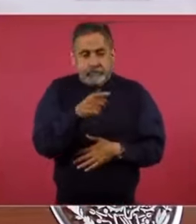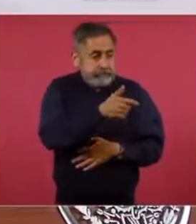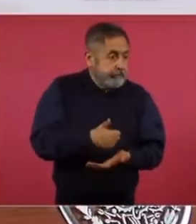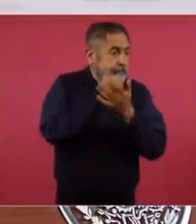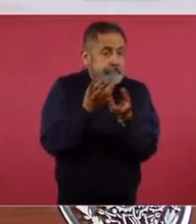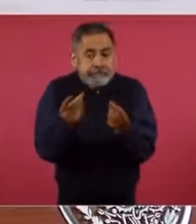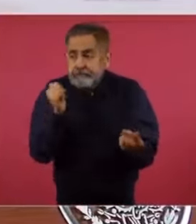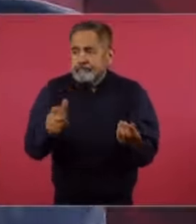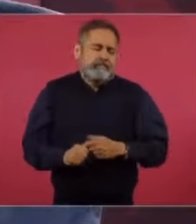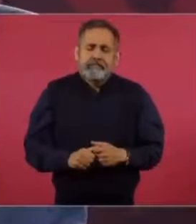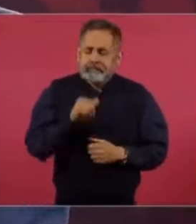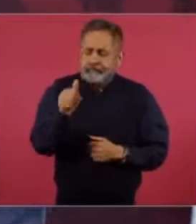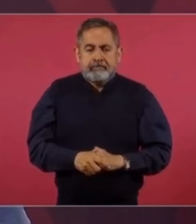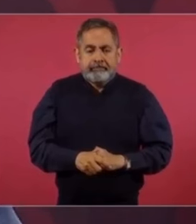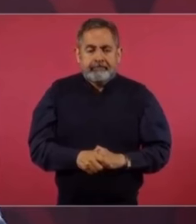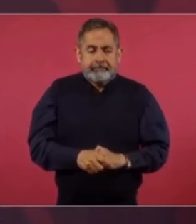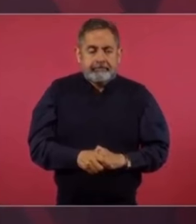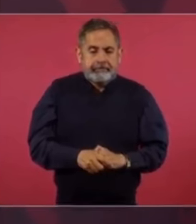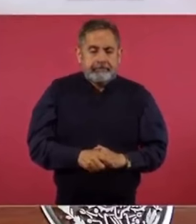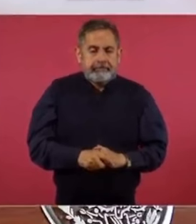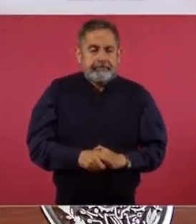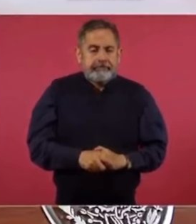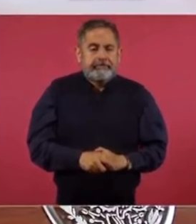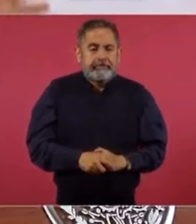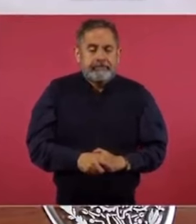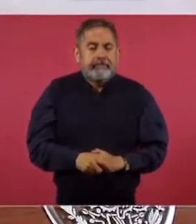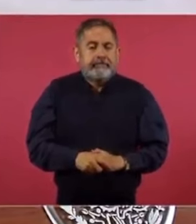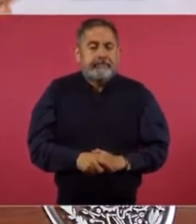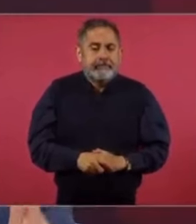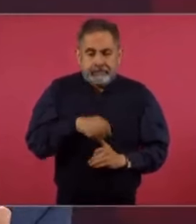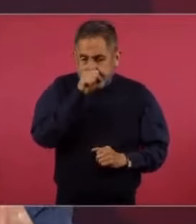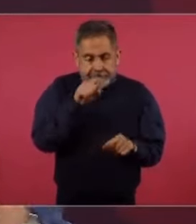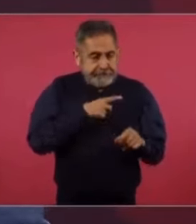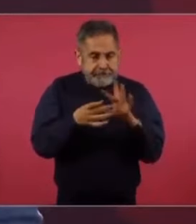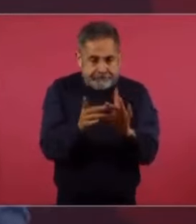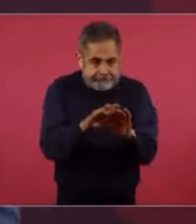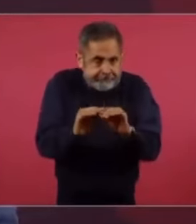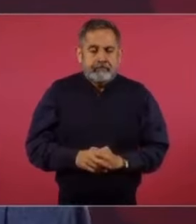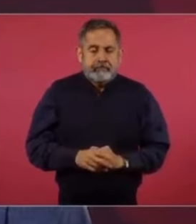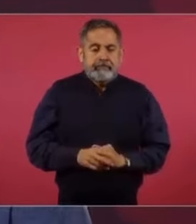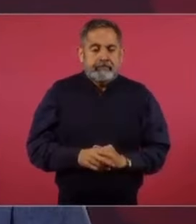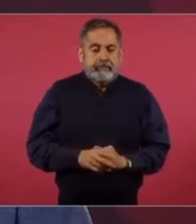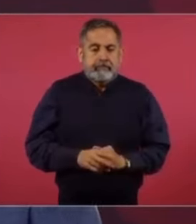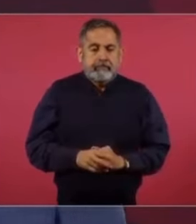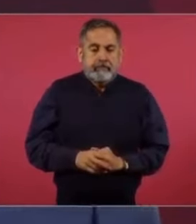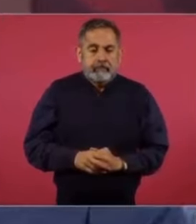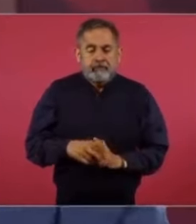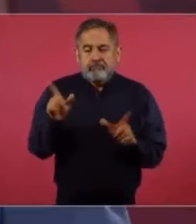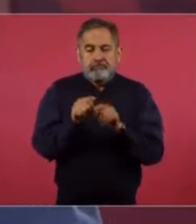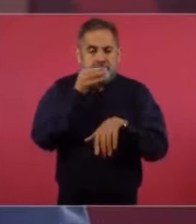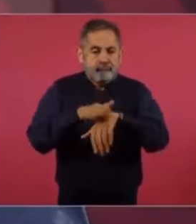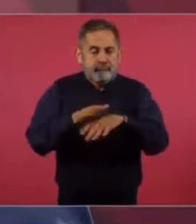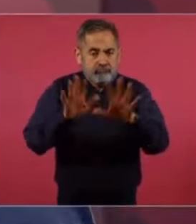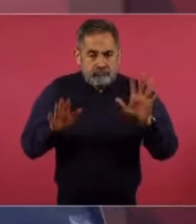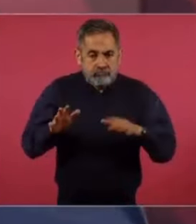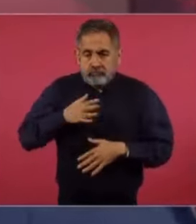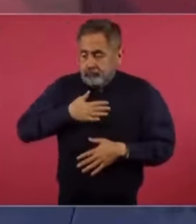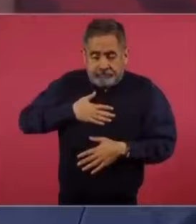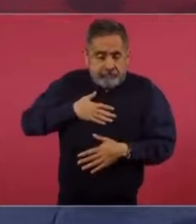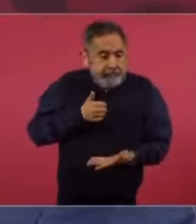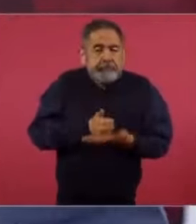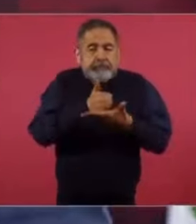a solucionar nada. Y se tienen que aclarar las cosas que sucedió. Nada más comentar que nosotros